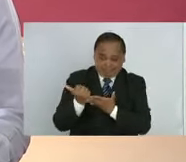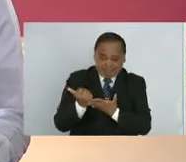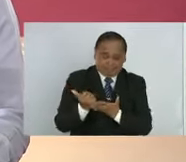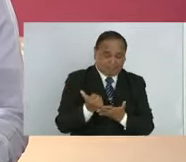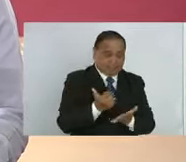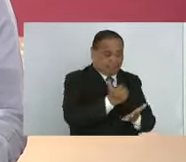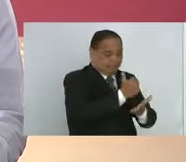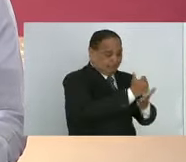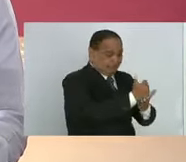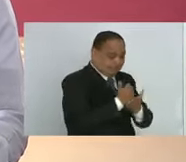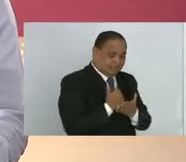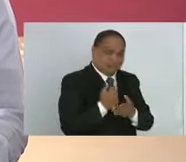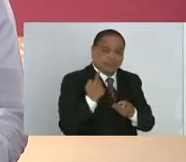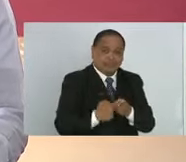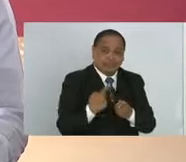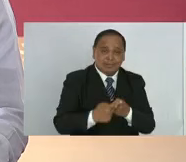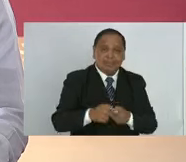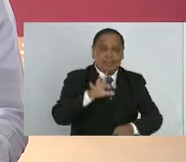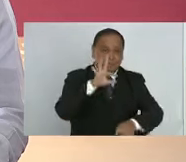médicos, enfermeras,